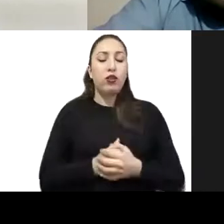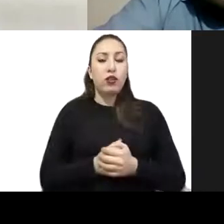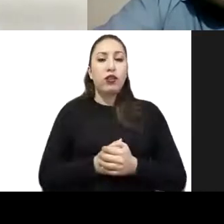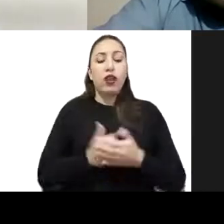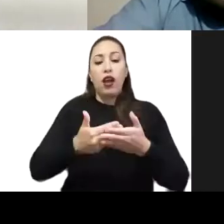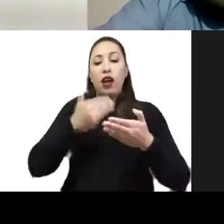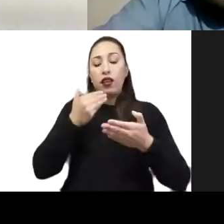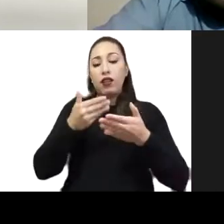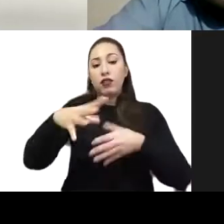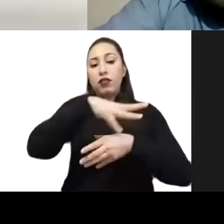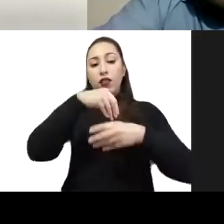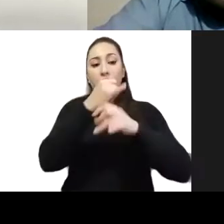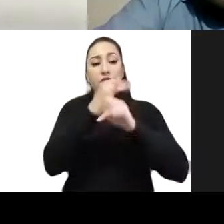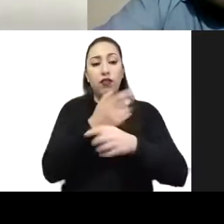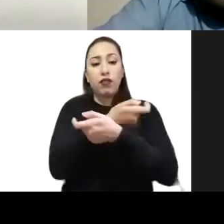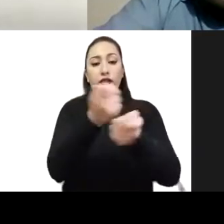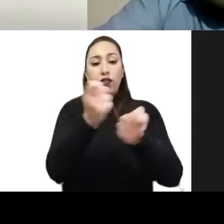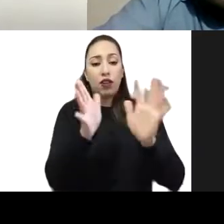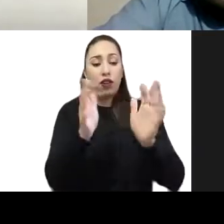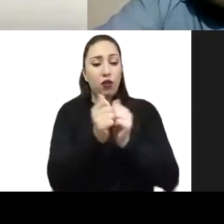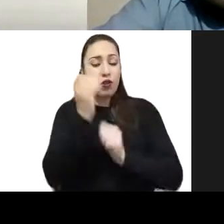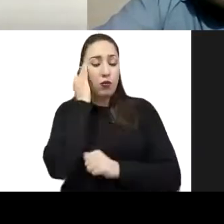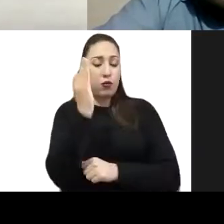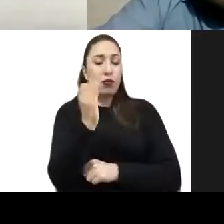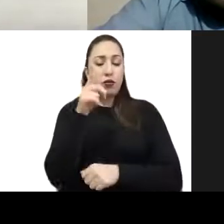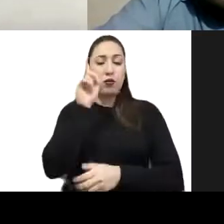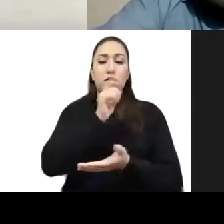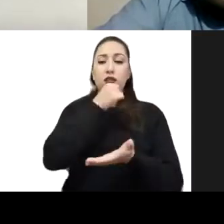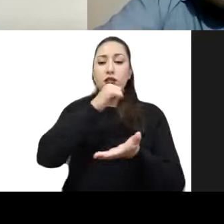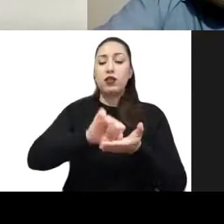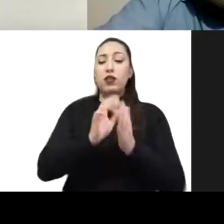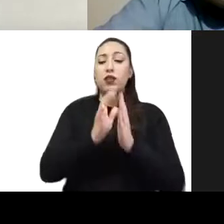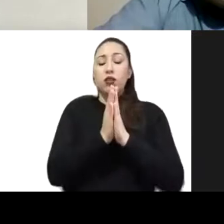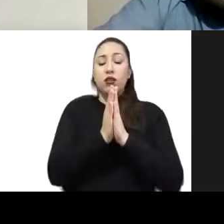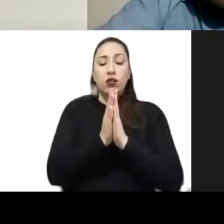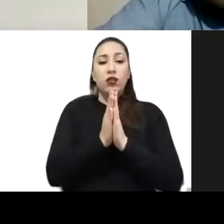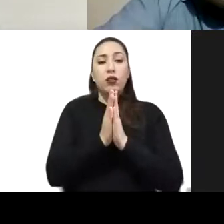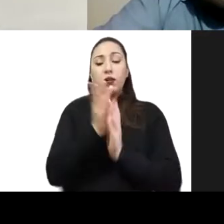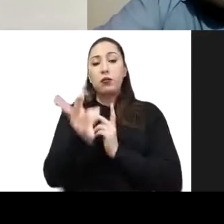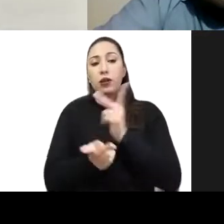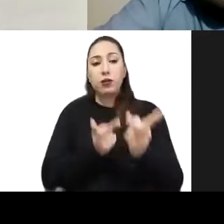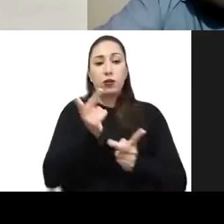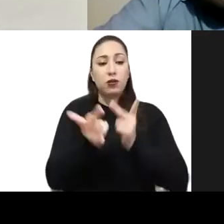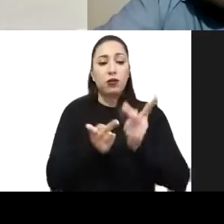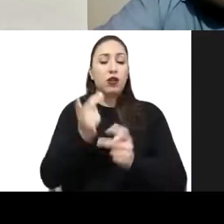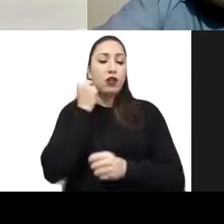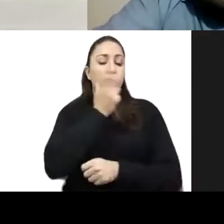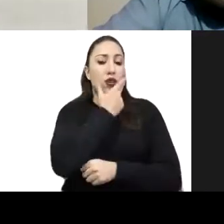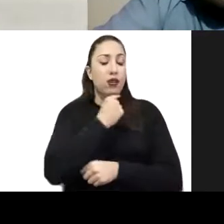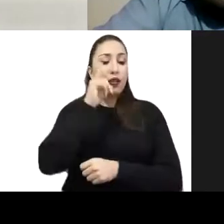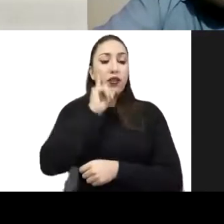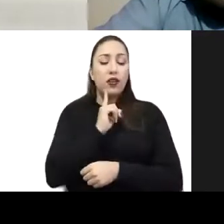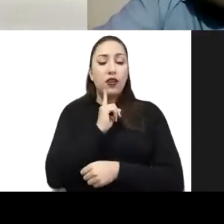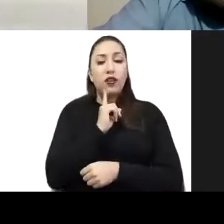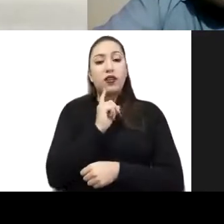que se hizo entrega del acta en comento, solicito a la Secretaría consulte a las diputadas y diputados